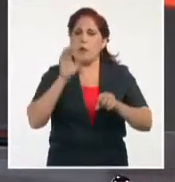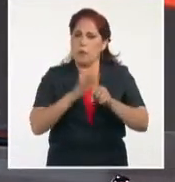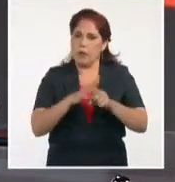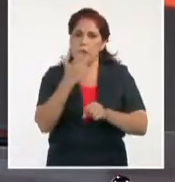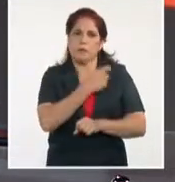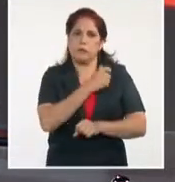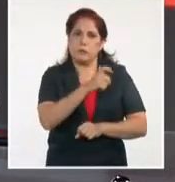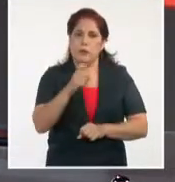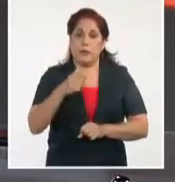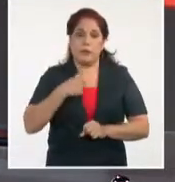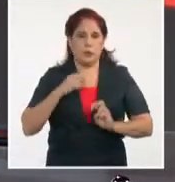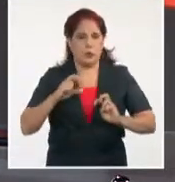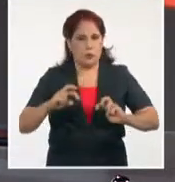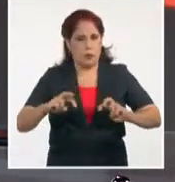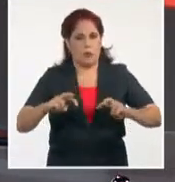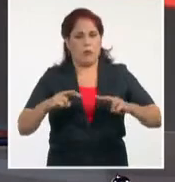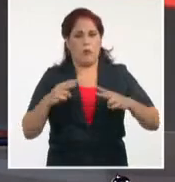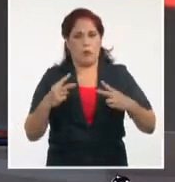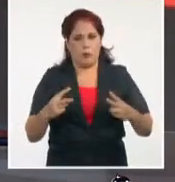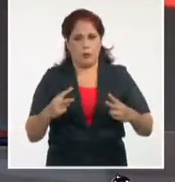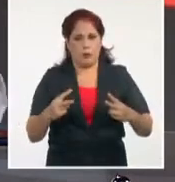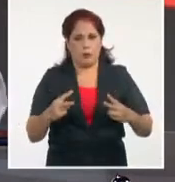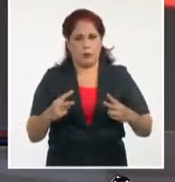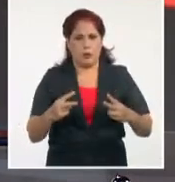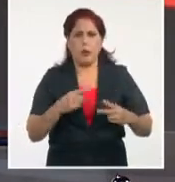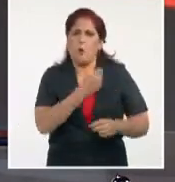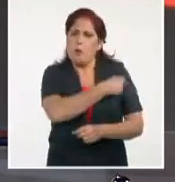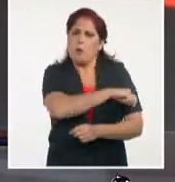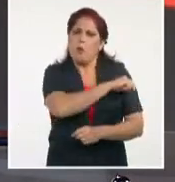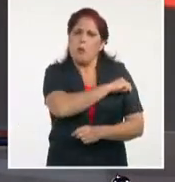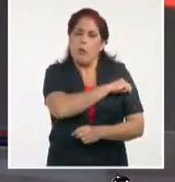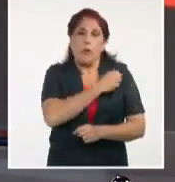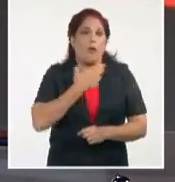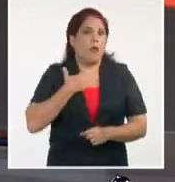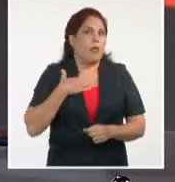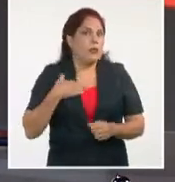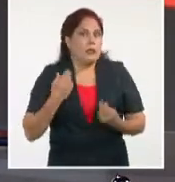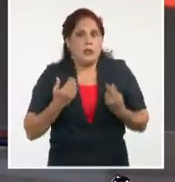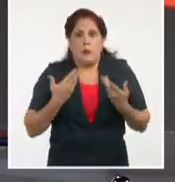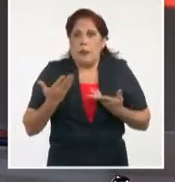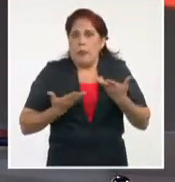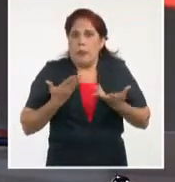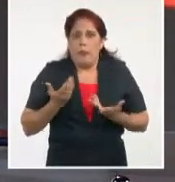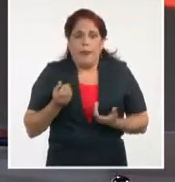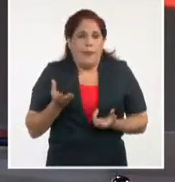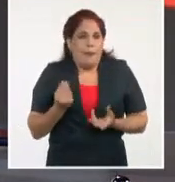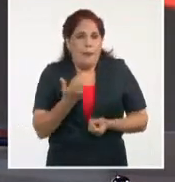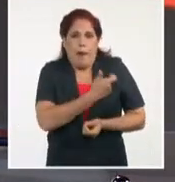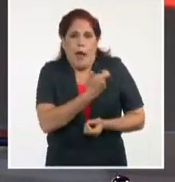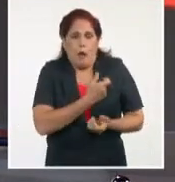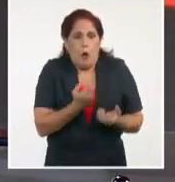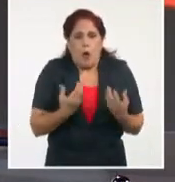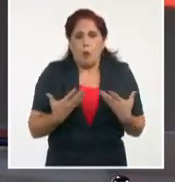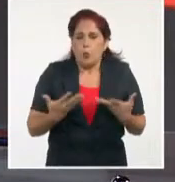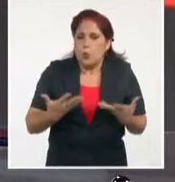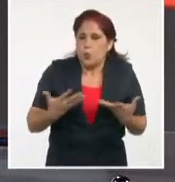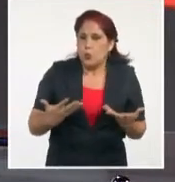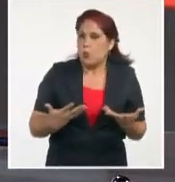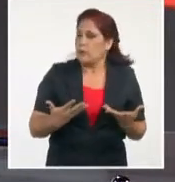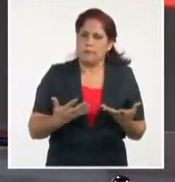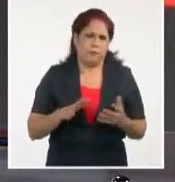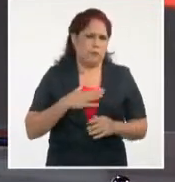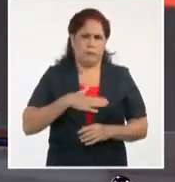que reitero, nuestra población muy ansiosa y muy deseosa de poder aplicársela